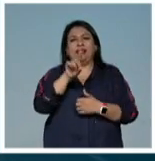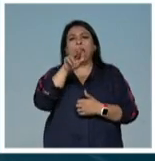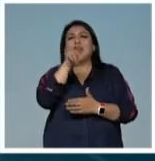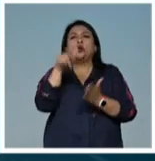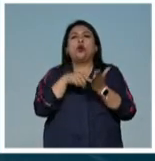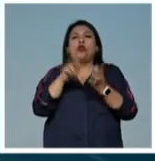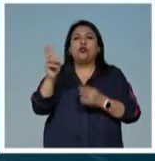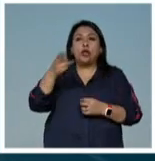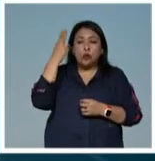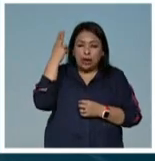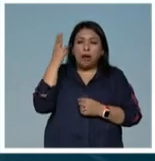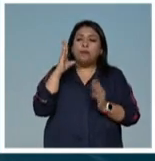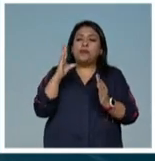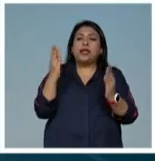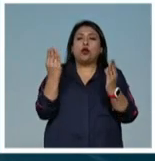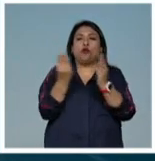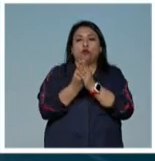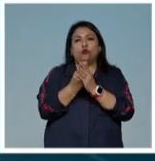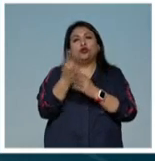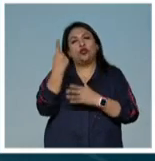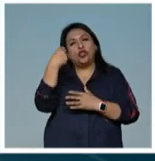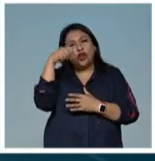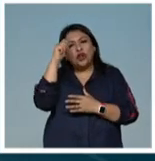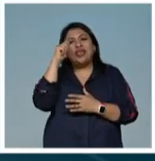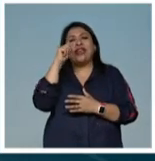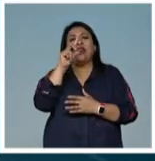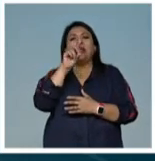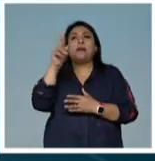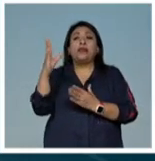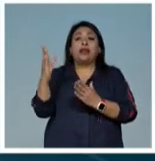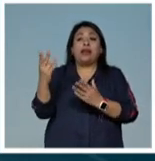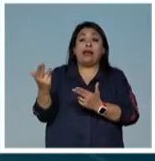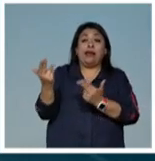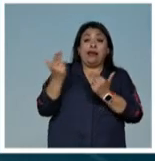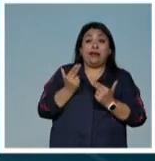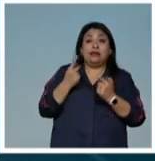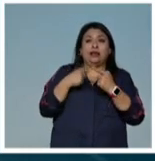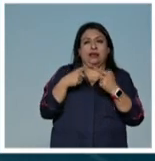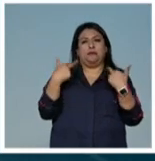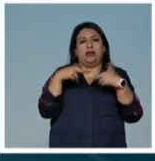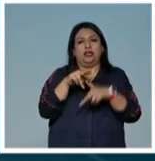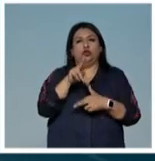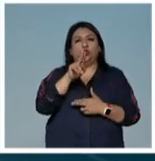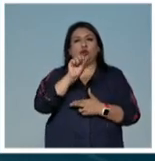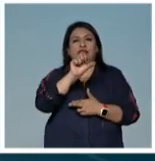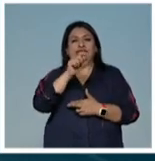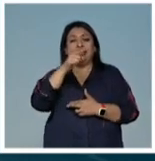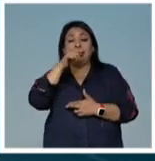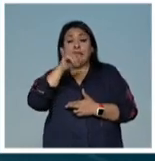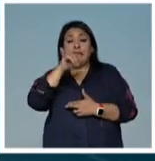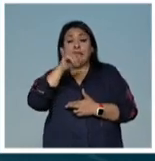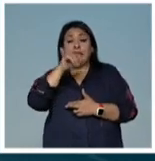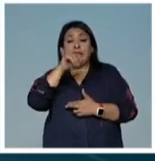UNAM, donde impartió la cátedra de teoría dramática que heredó de su maestro Rodolfo Usigli y a través de la cual